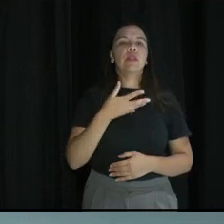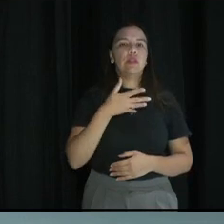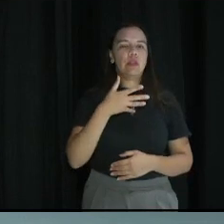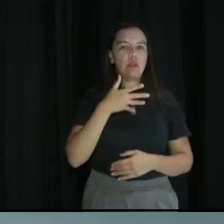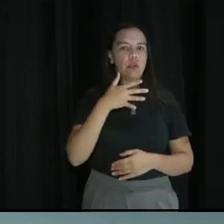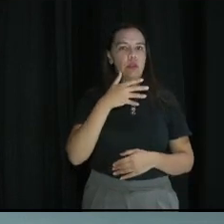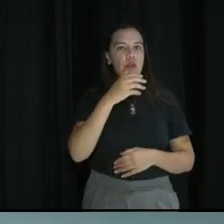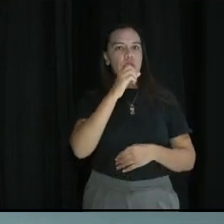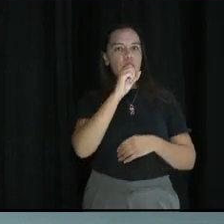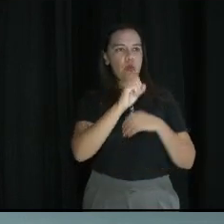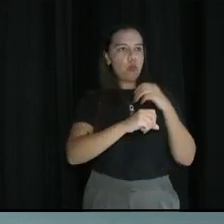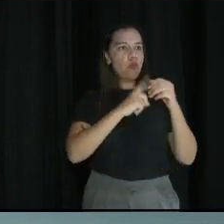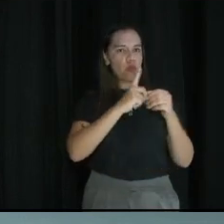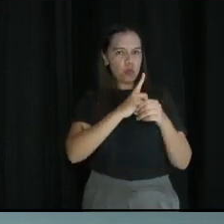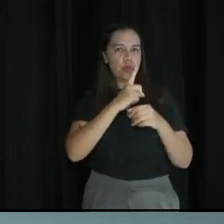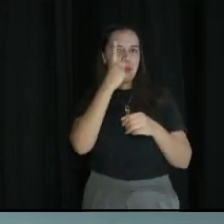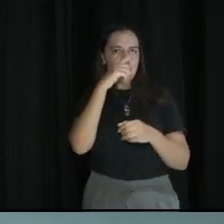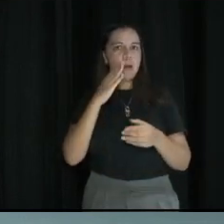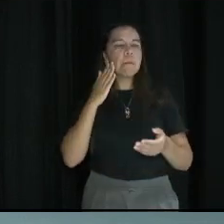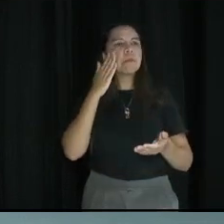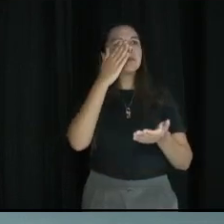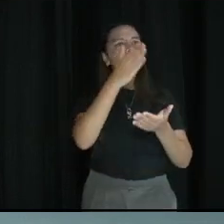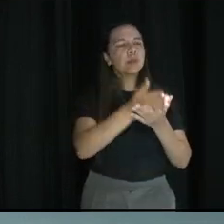nos pudiera asistir.